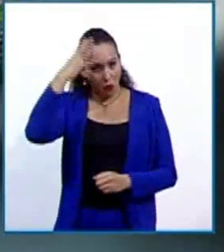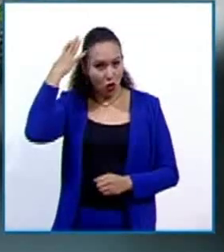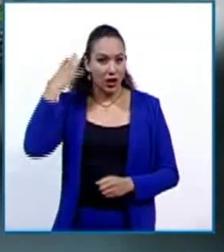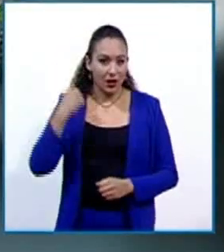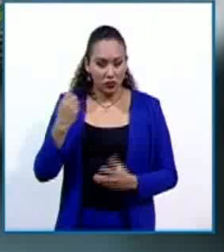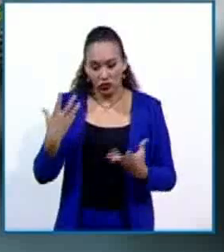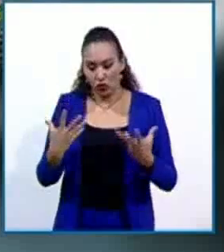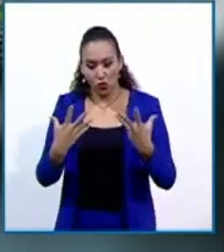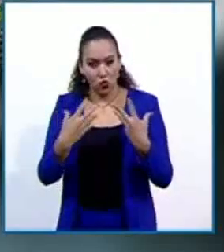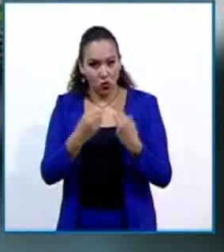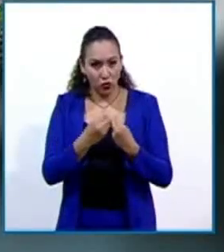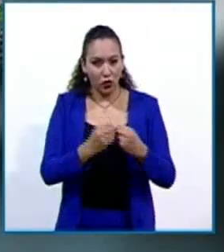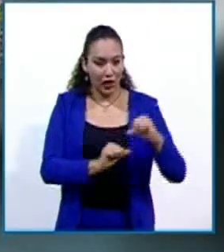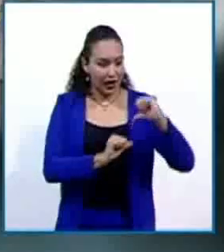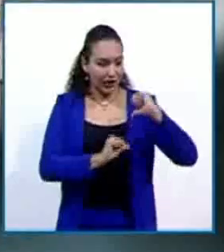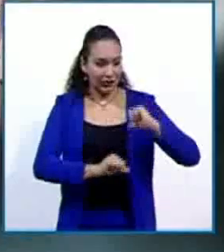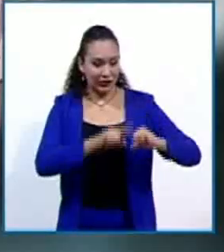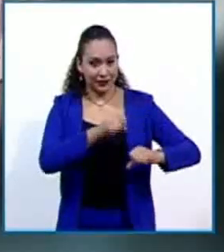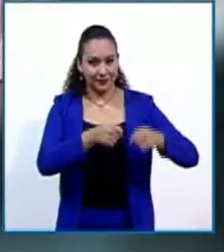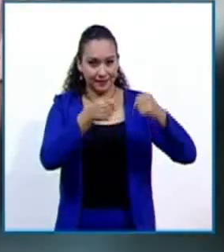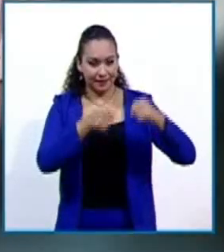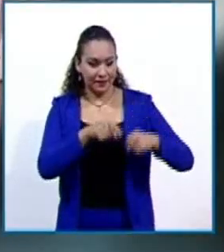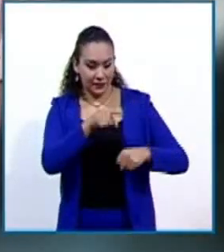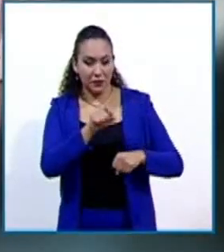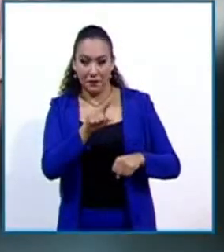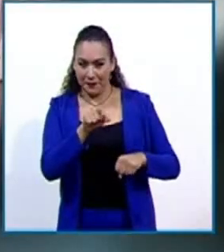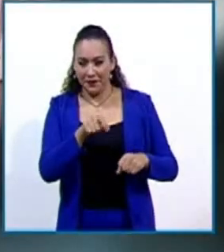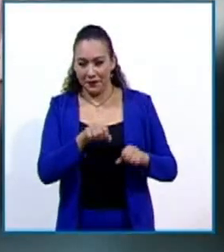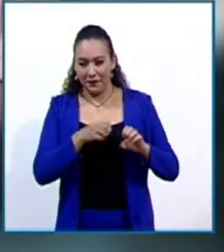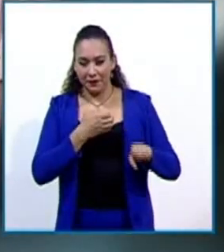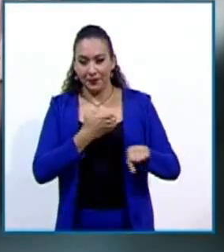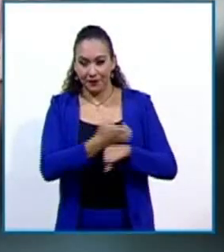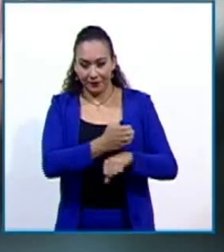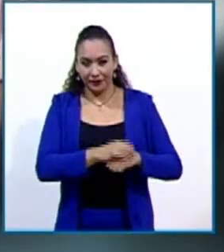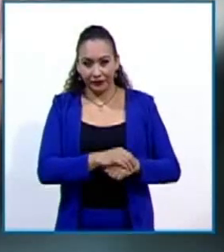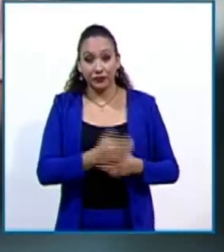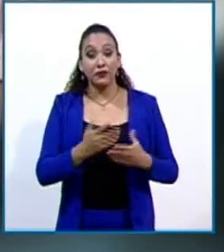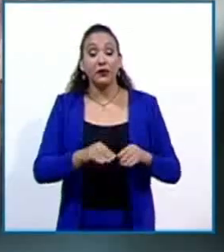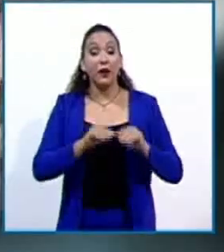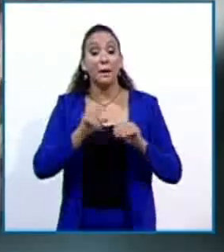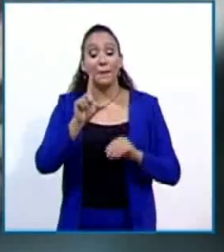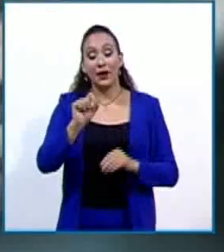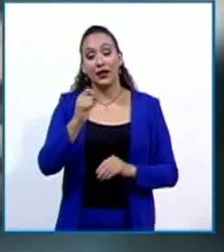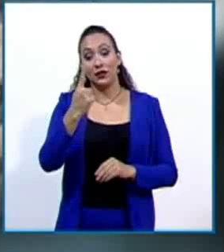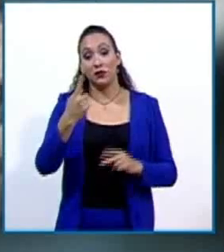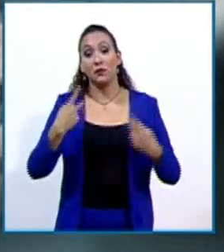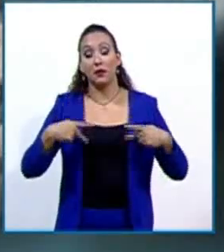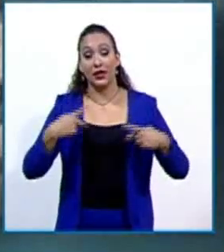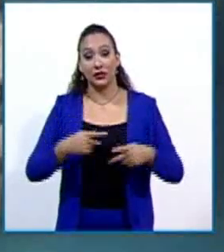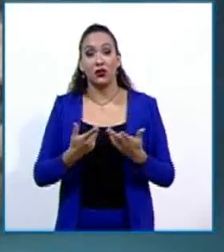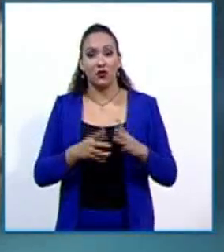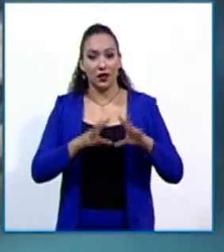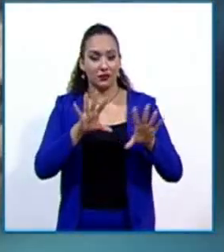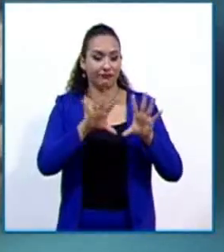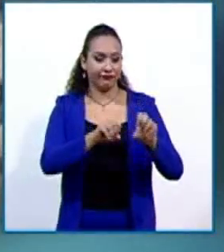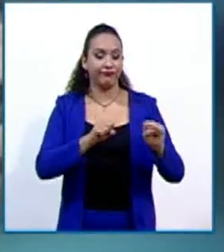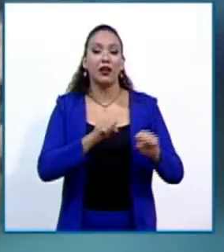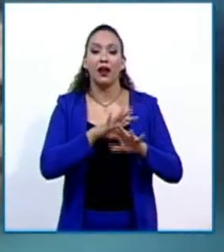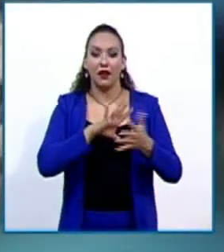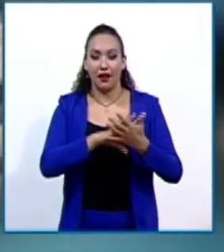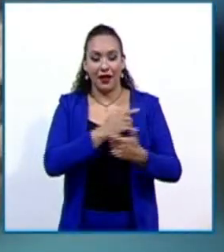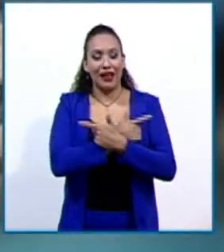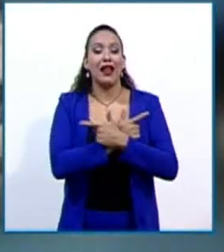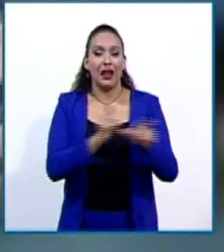coordinación con autoridades de seguridad del Estado, llevó a cabo la preliberación de 21 personas privadas de la libertad, cuyos casos